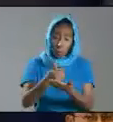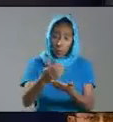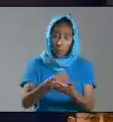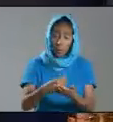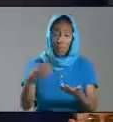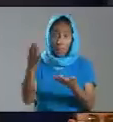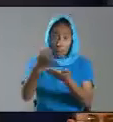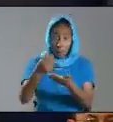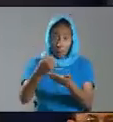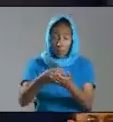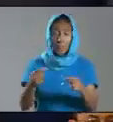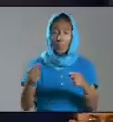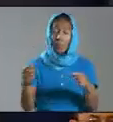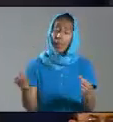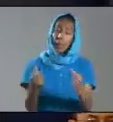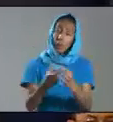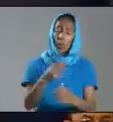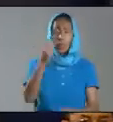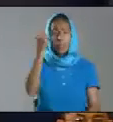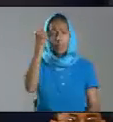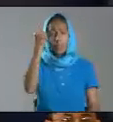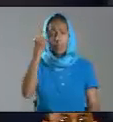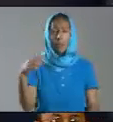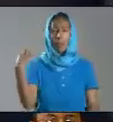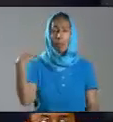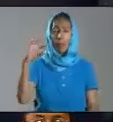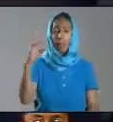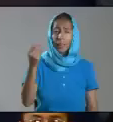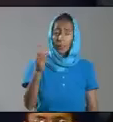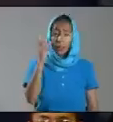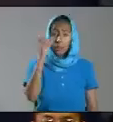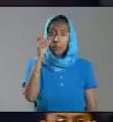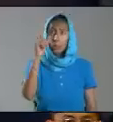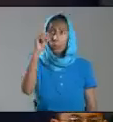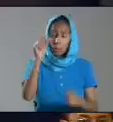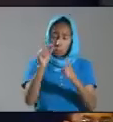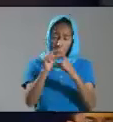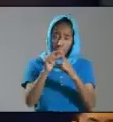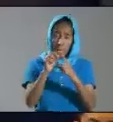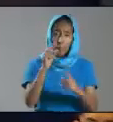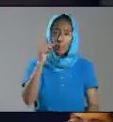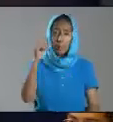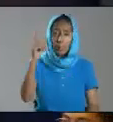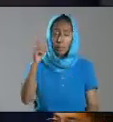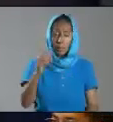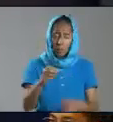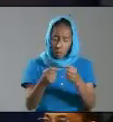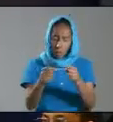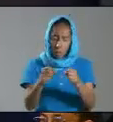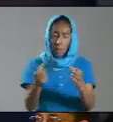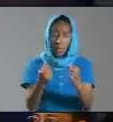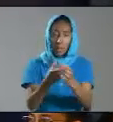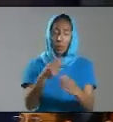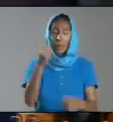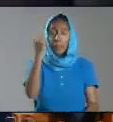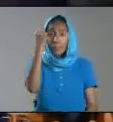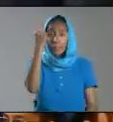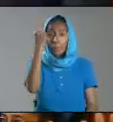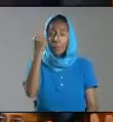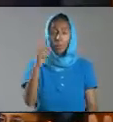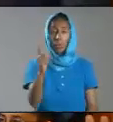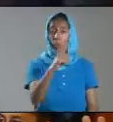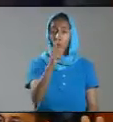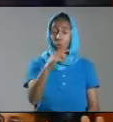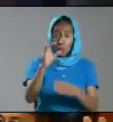entendimiento. Para que cuando escuche tu palabra, Señor, lo haga con entendimiento. Que todas